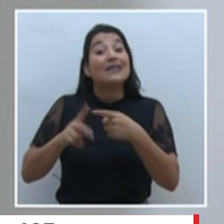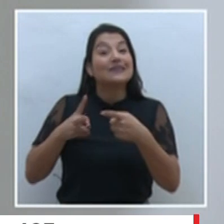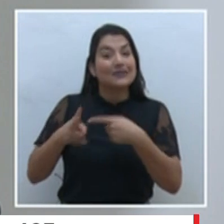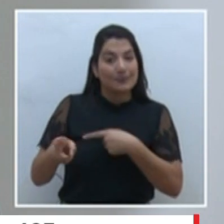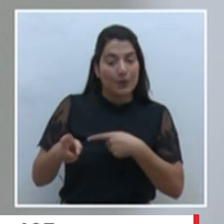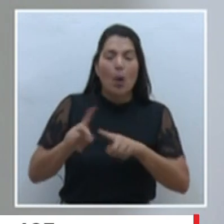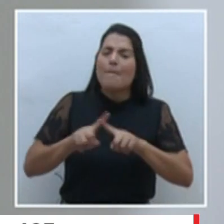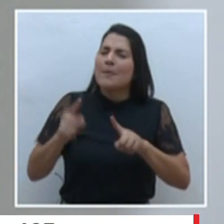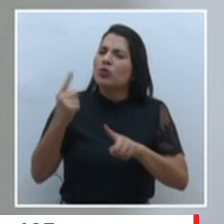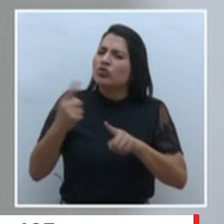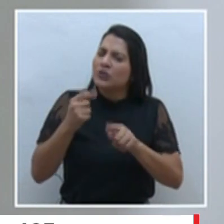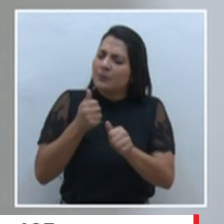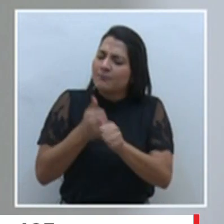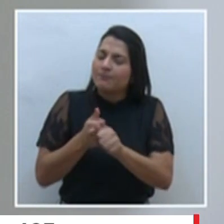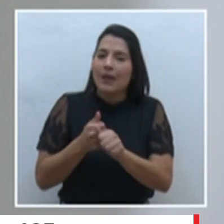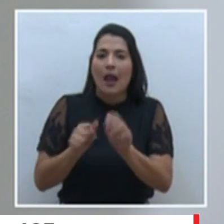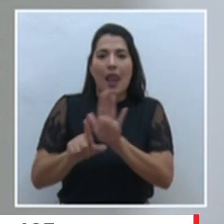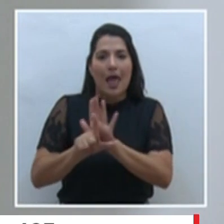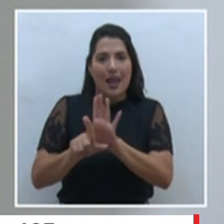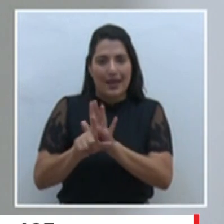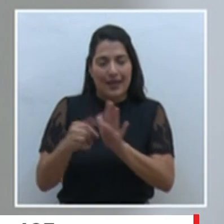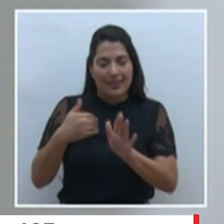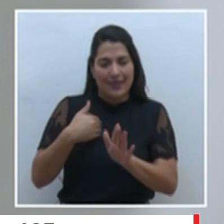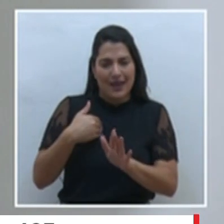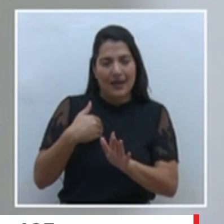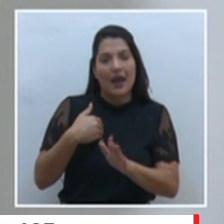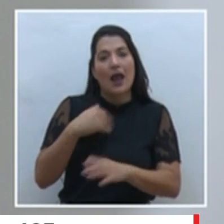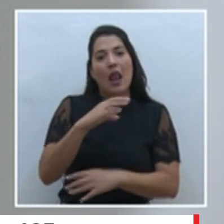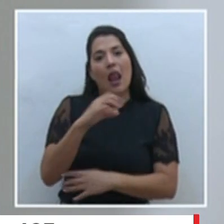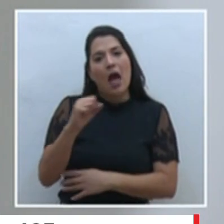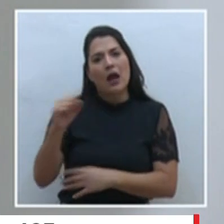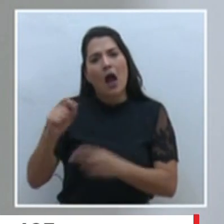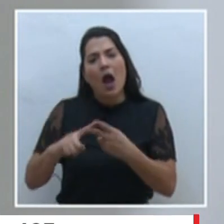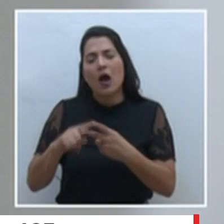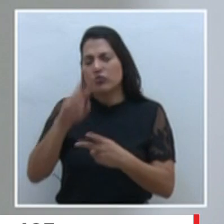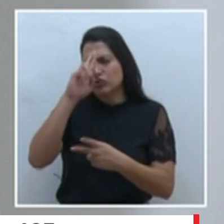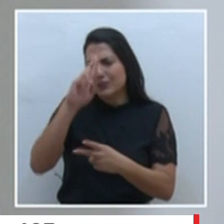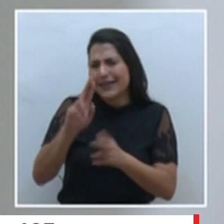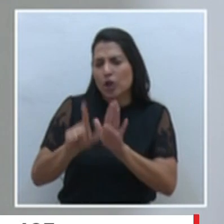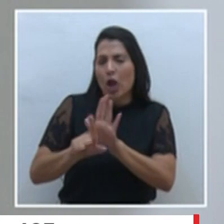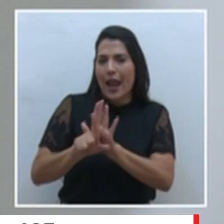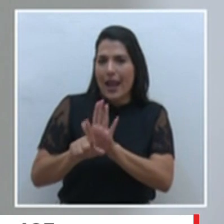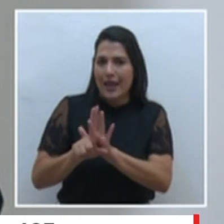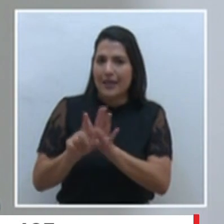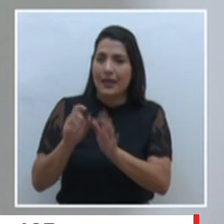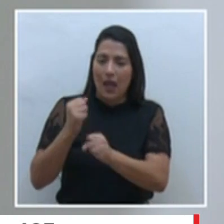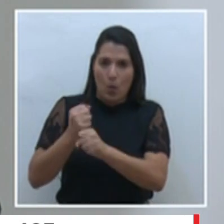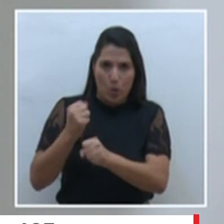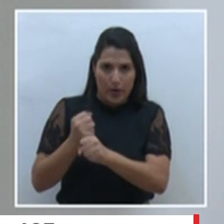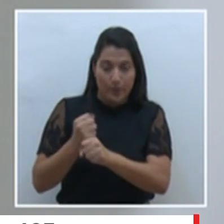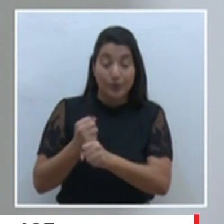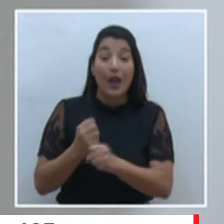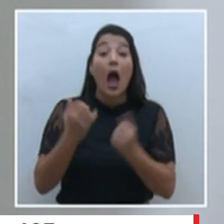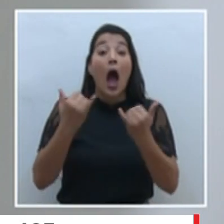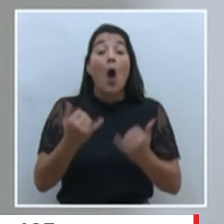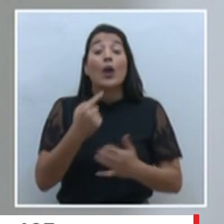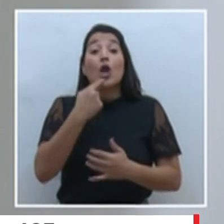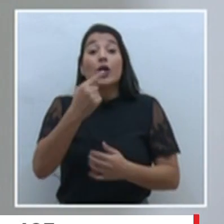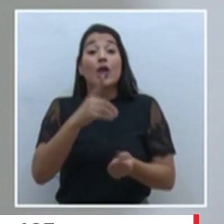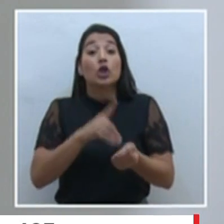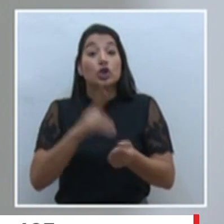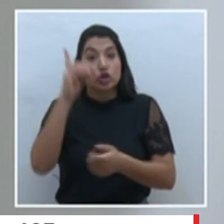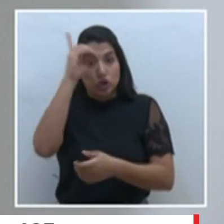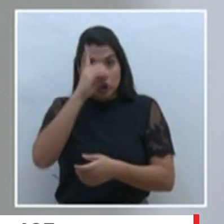siguiendo toda la normativa institucional y todas las normativas de relaciones laborales. Con respecto a lo que decía el doctor Salas respecto a la gravedad